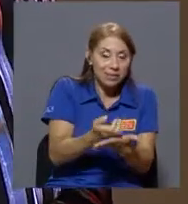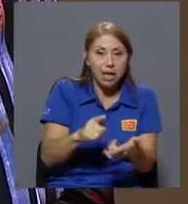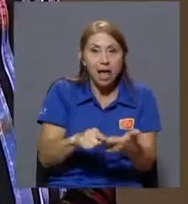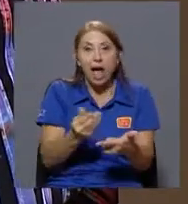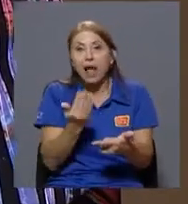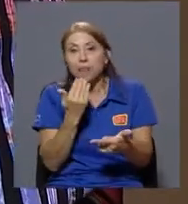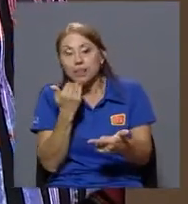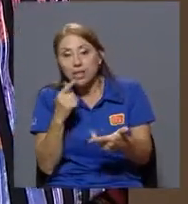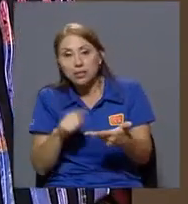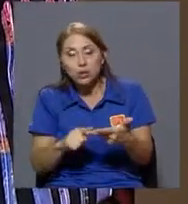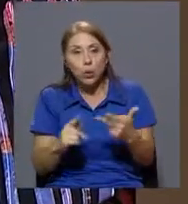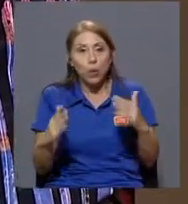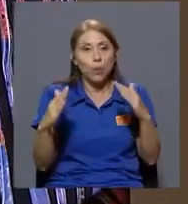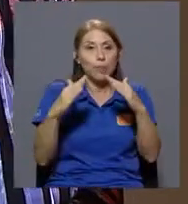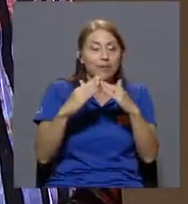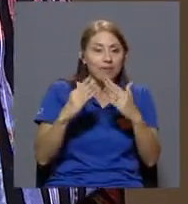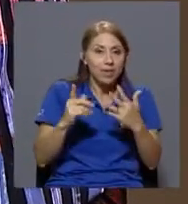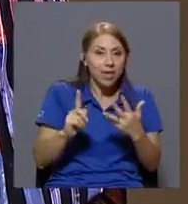vivienda,